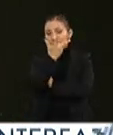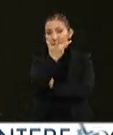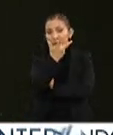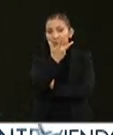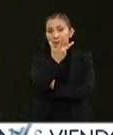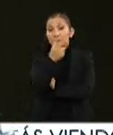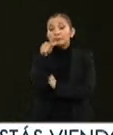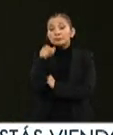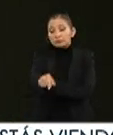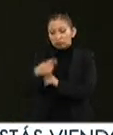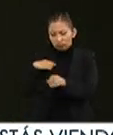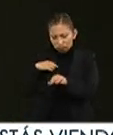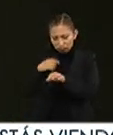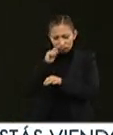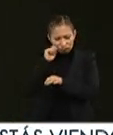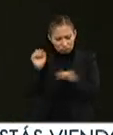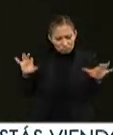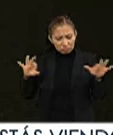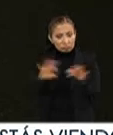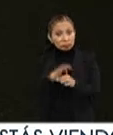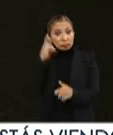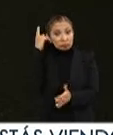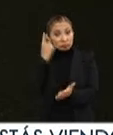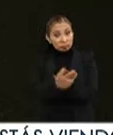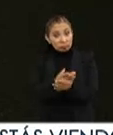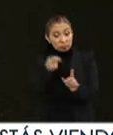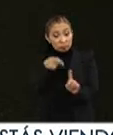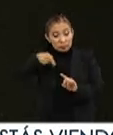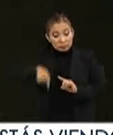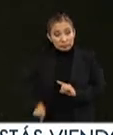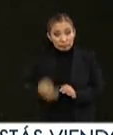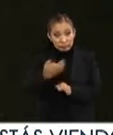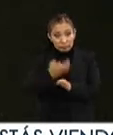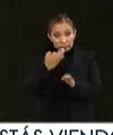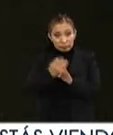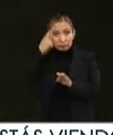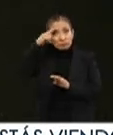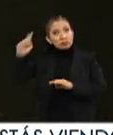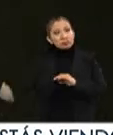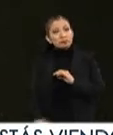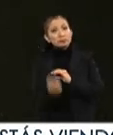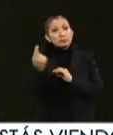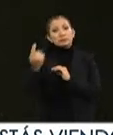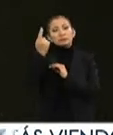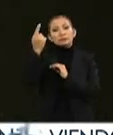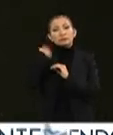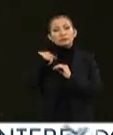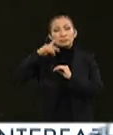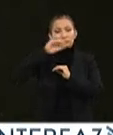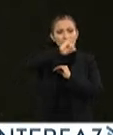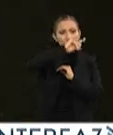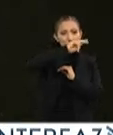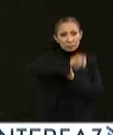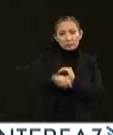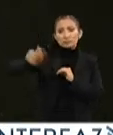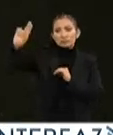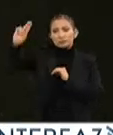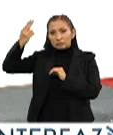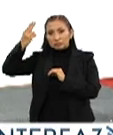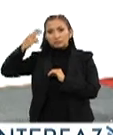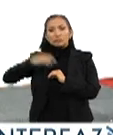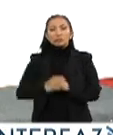1968 y hermanados no solamente desde este momento, para siempre el Politécnico y la